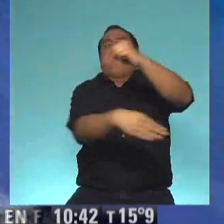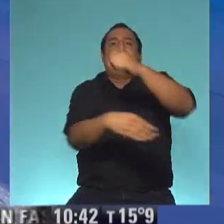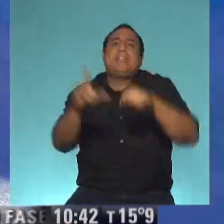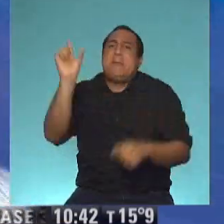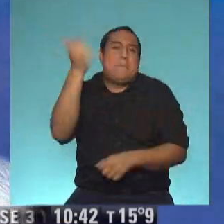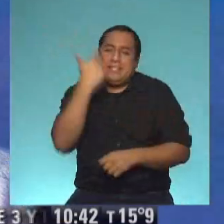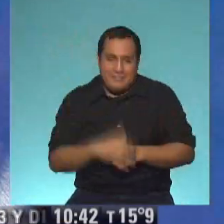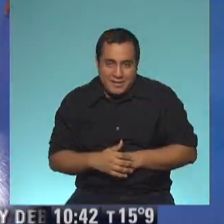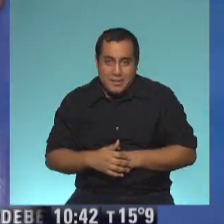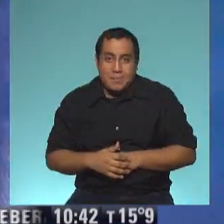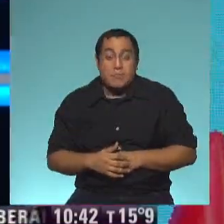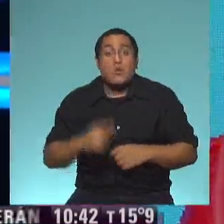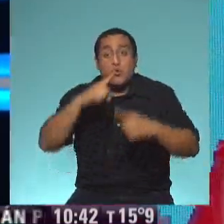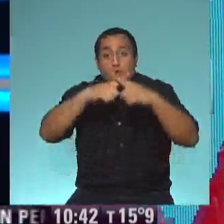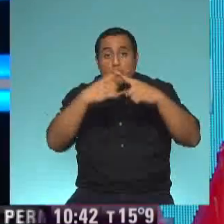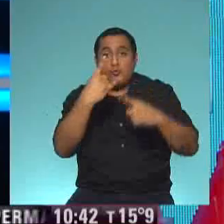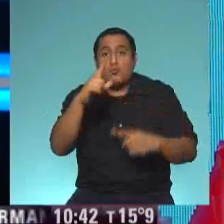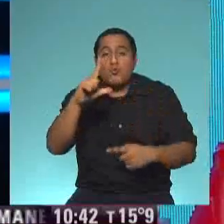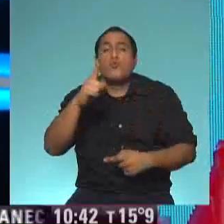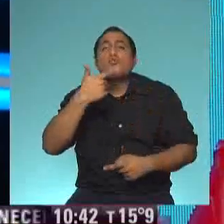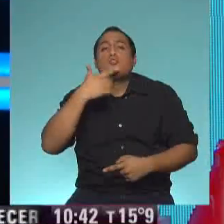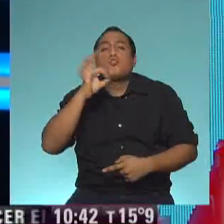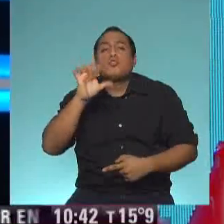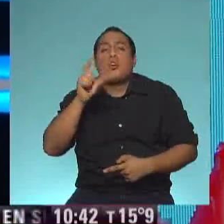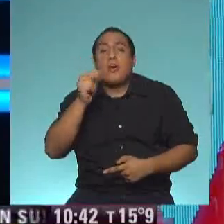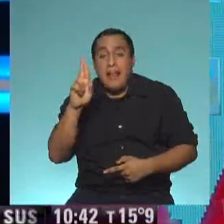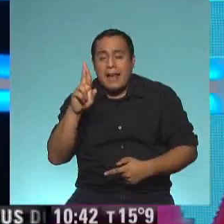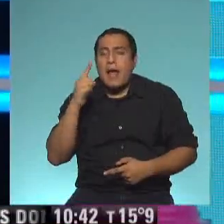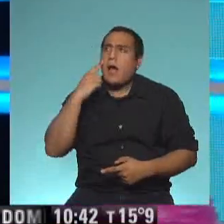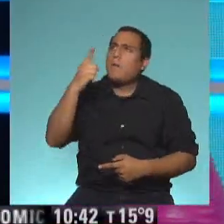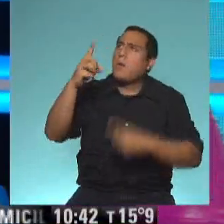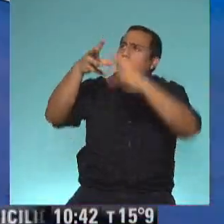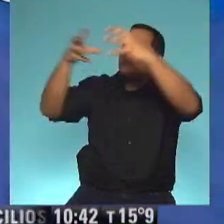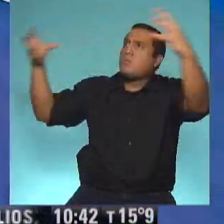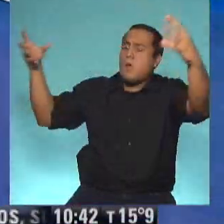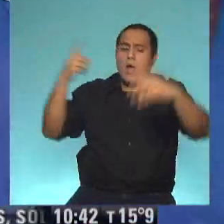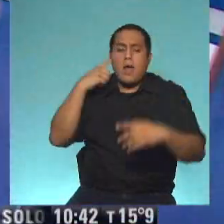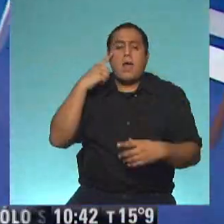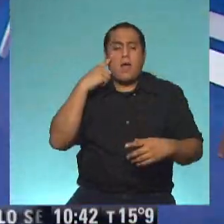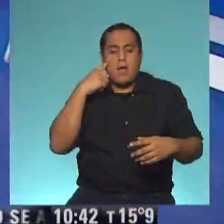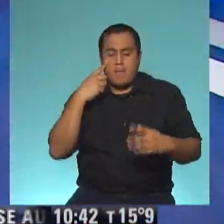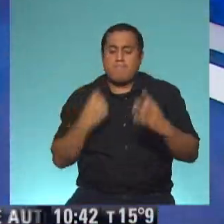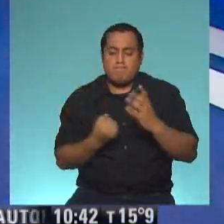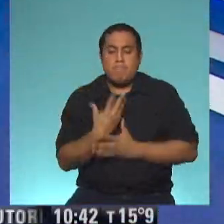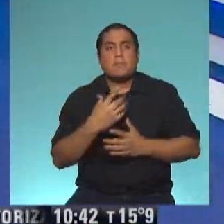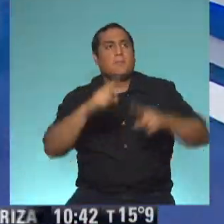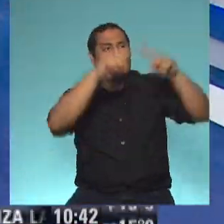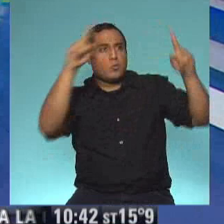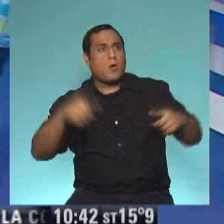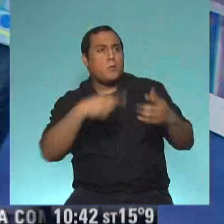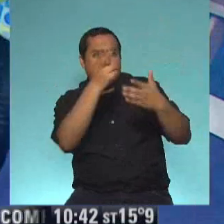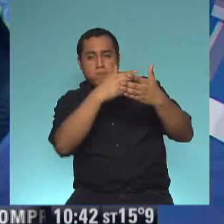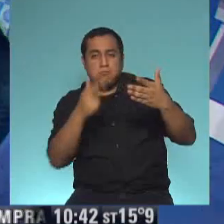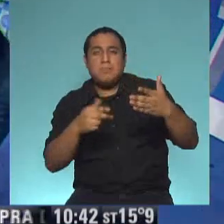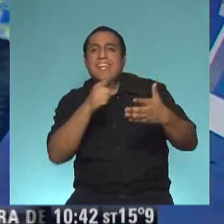parece que su solar vimos que se inspiró en el zeppelin para su obra ahora bien envuelve la cualidad pero una ciudad